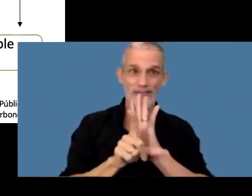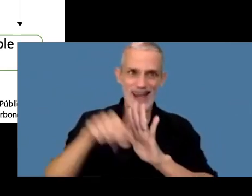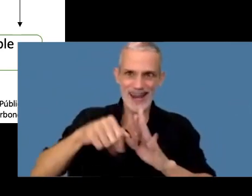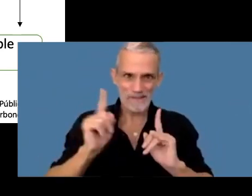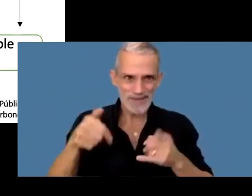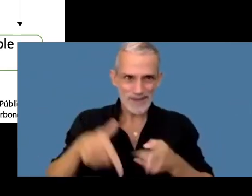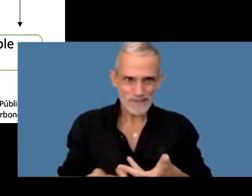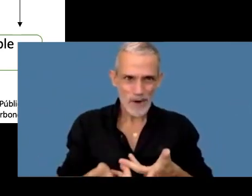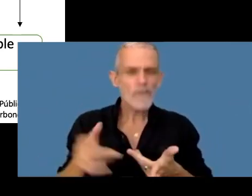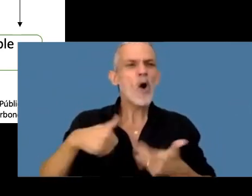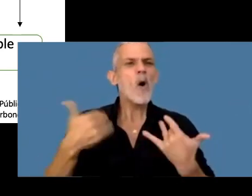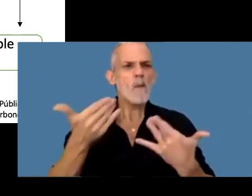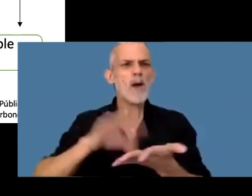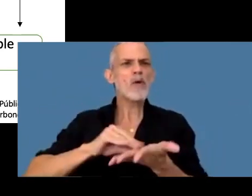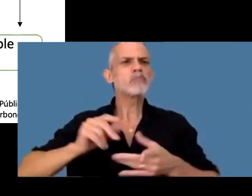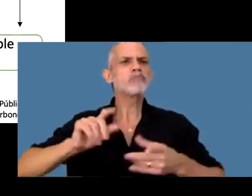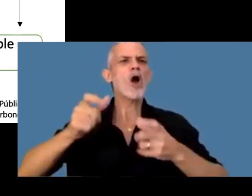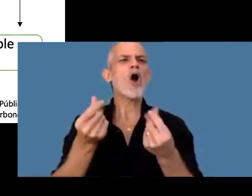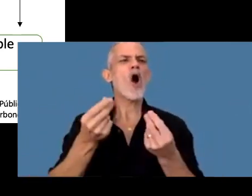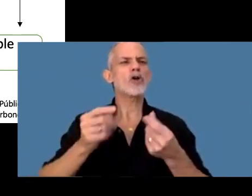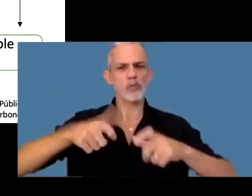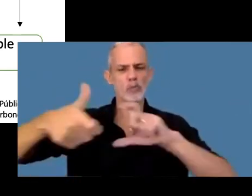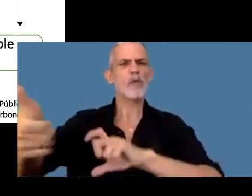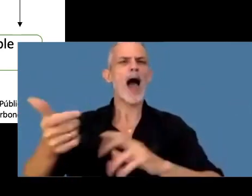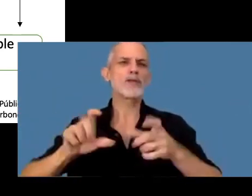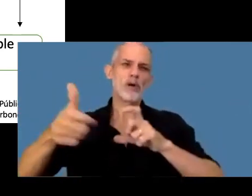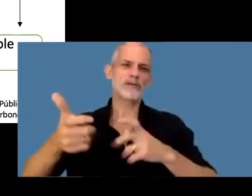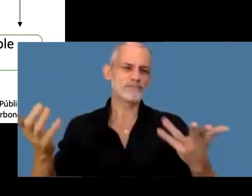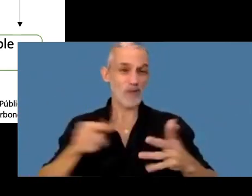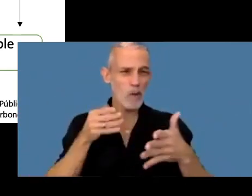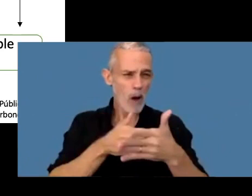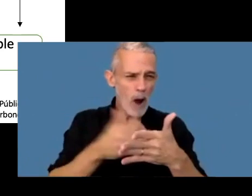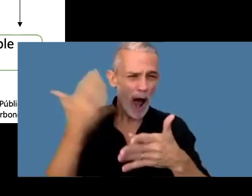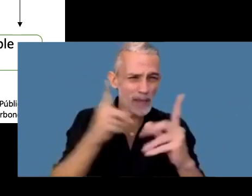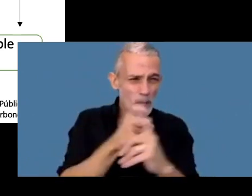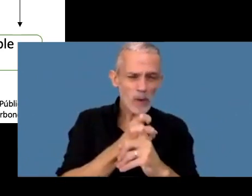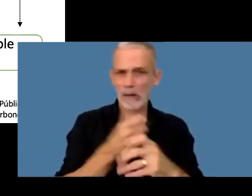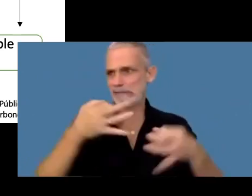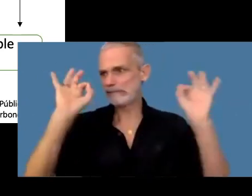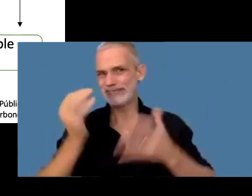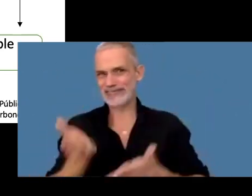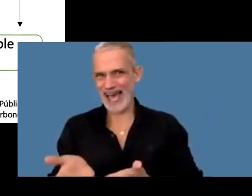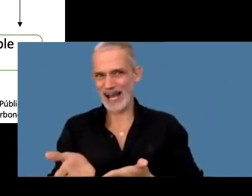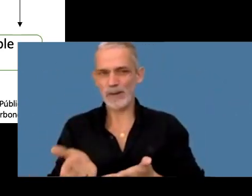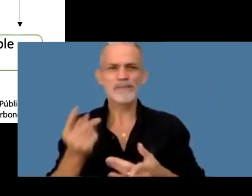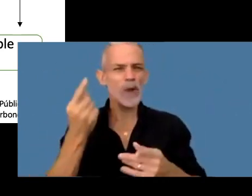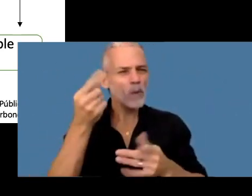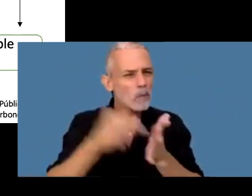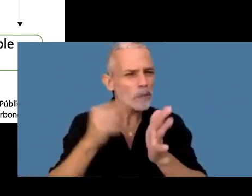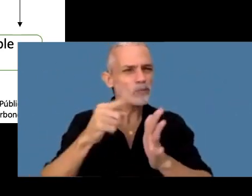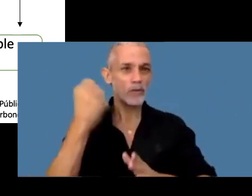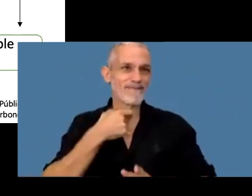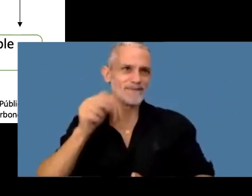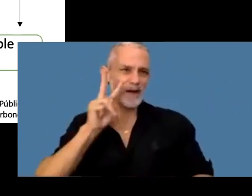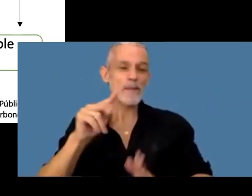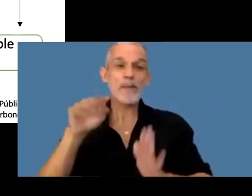yo puedo actualizar ese costo computable. Y entonces ese gran problema que tenía, puedo evitarlo. Una cosa que quiero que observemos es que esta norma